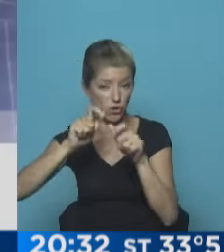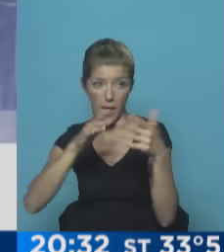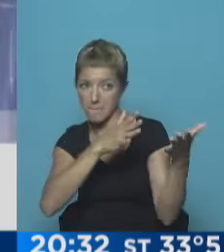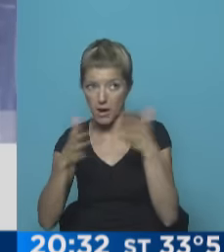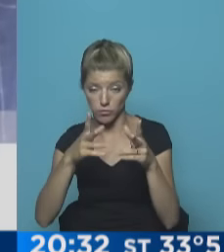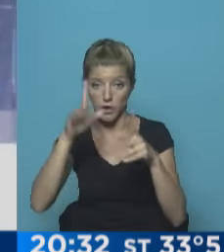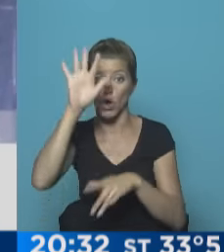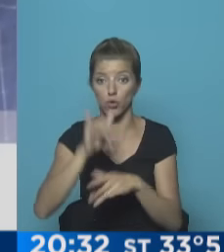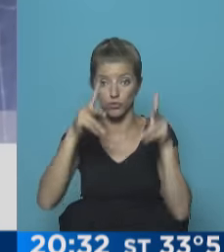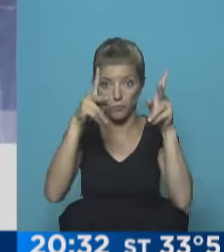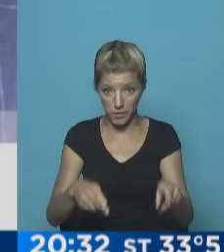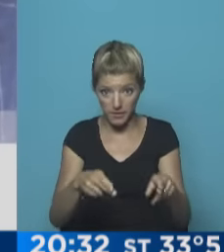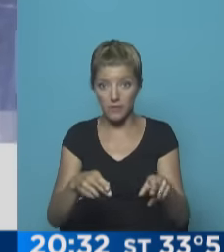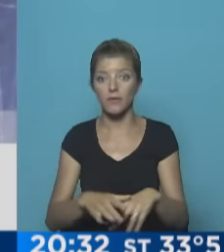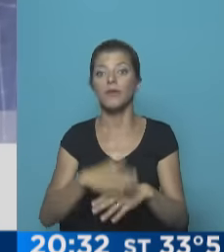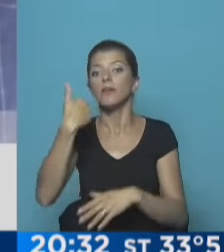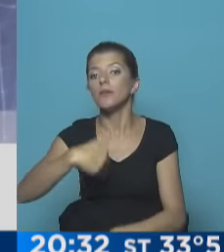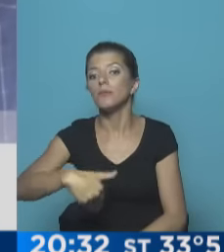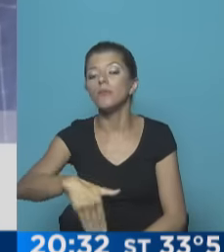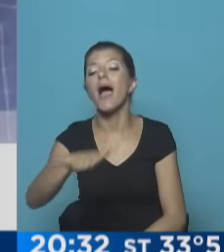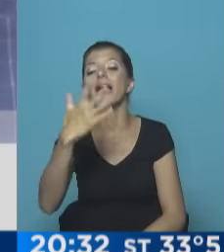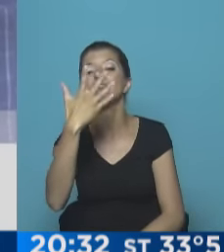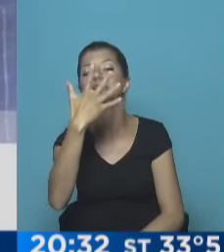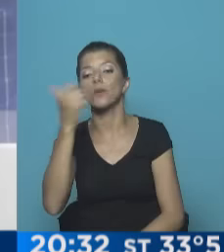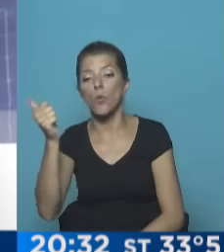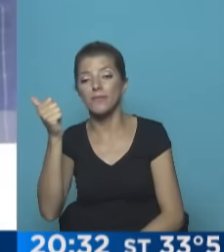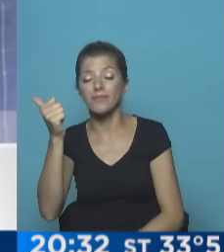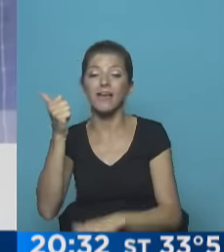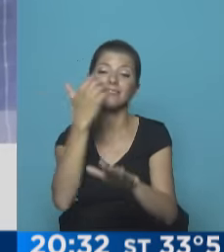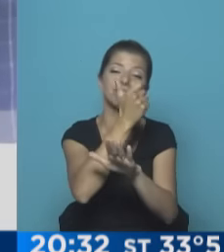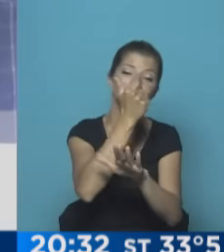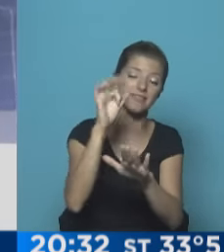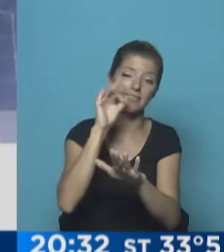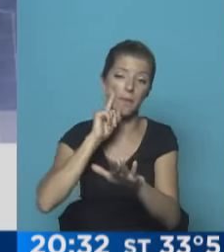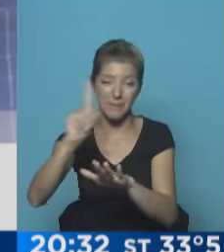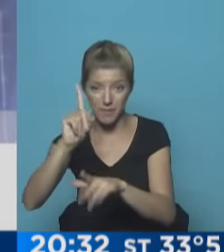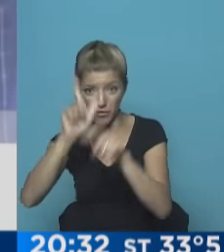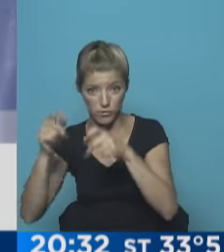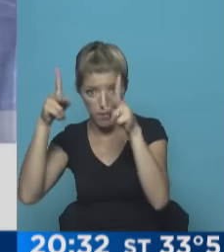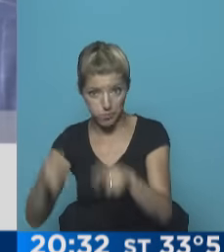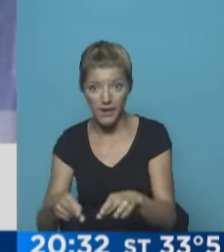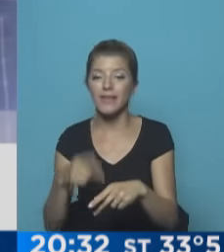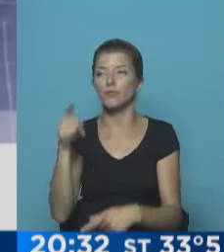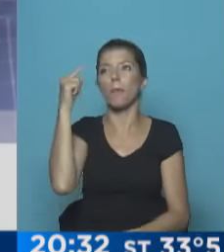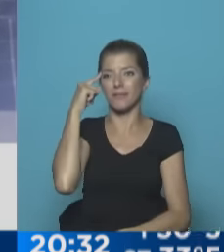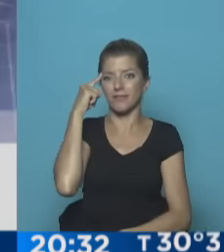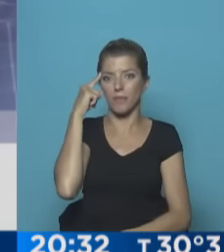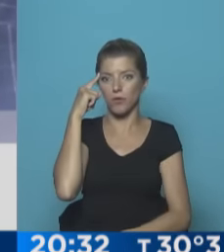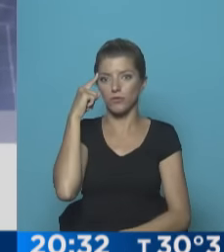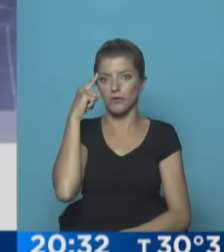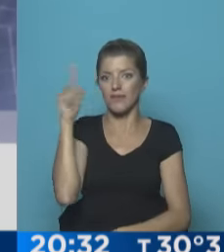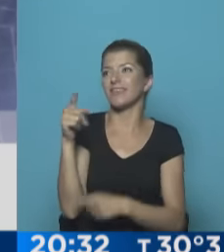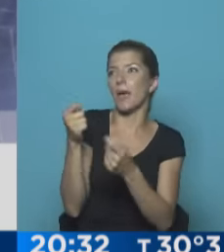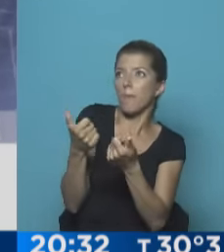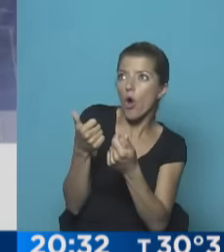teniendo interrupciones en aproximadamente unos 50-60.000 usuarios. En realidad, en proporción no es mucho, pero para aquel que lo sufre es